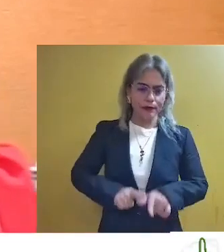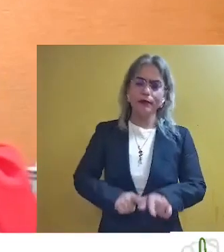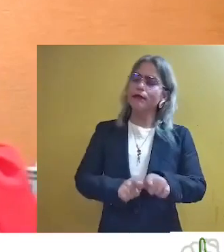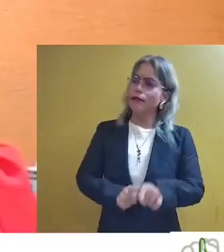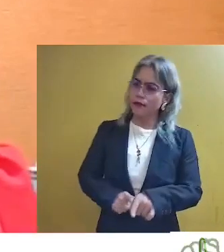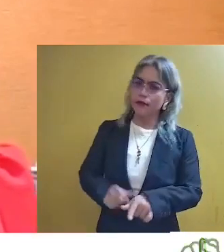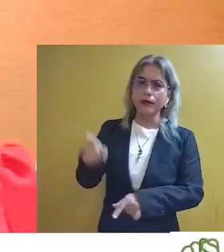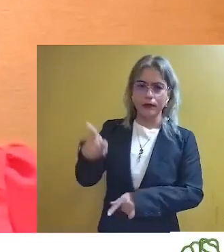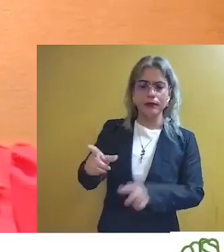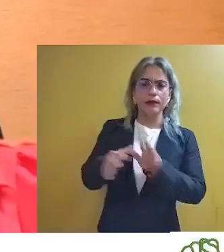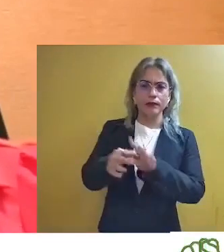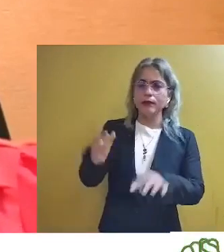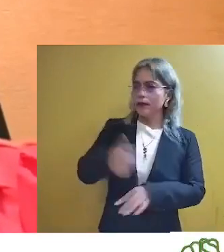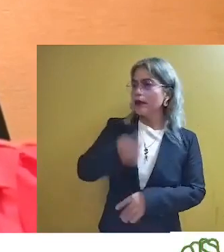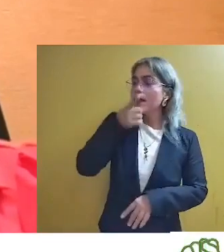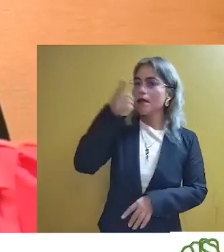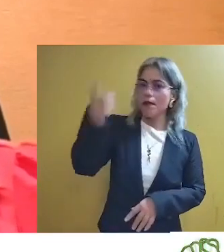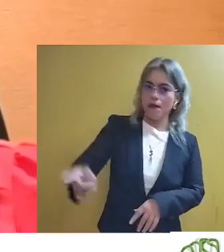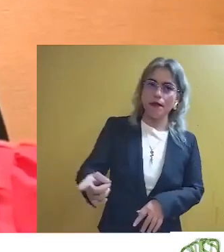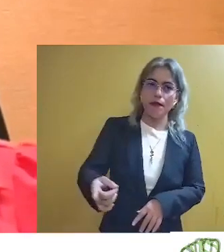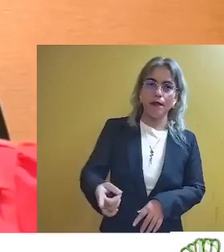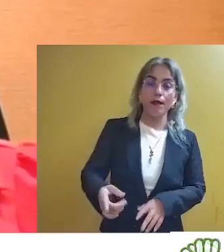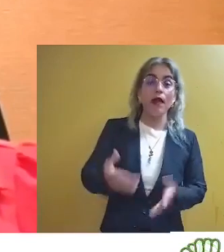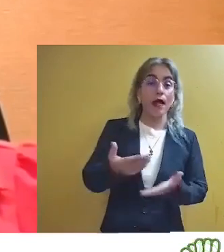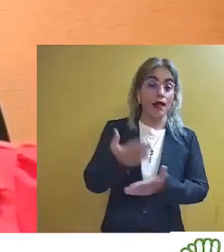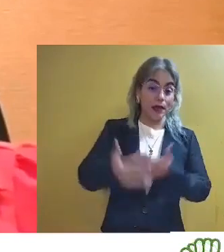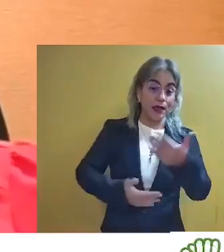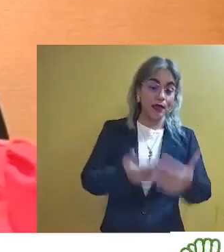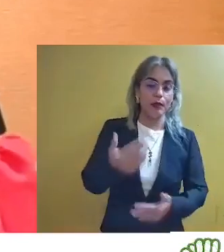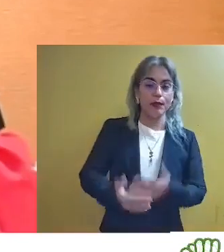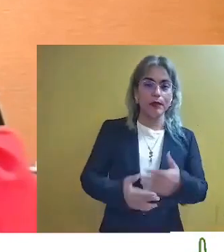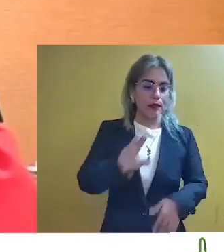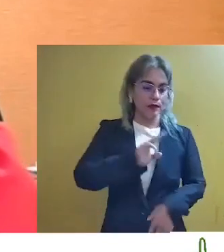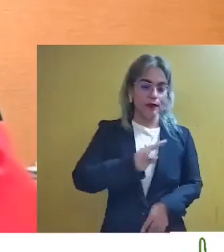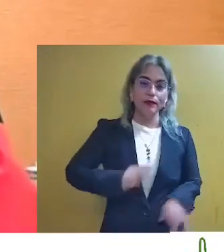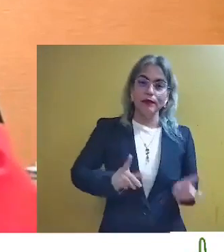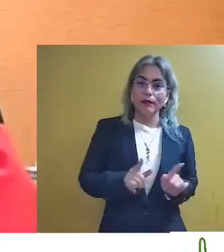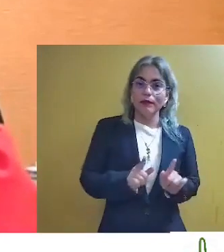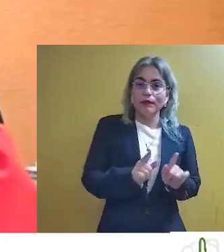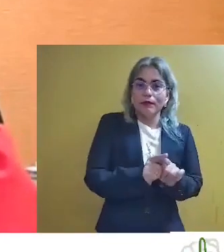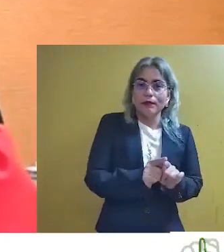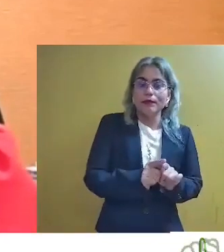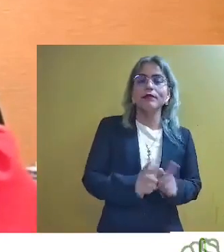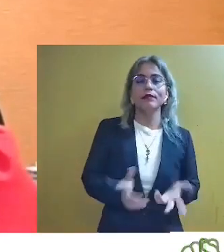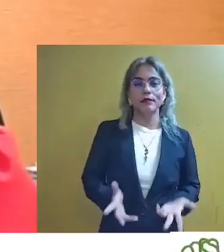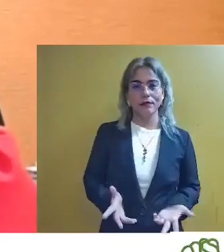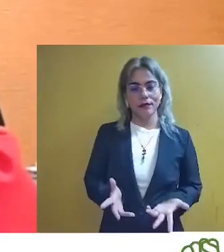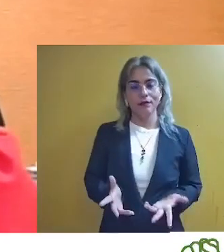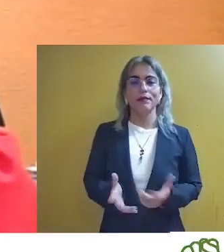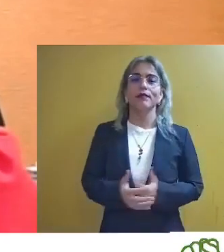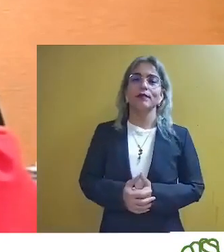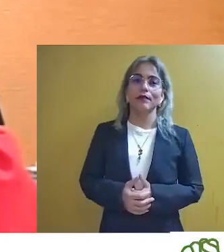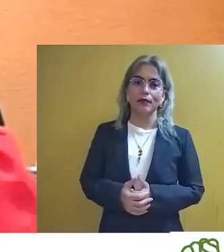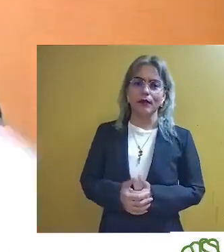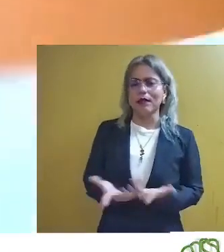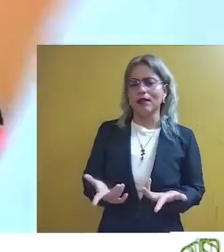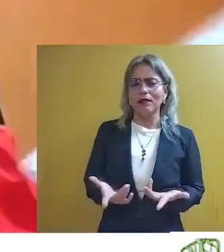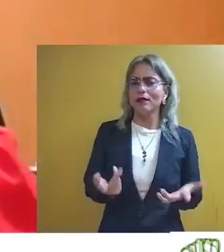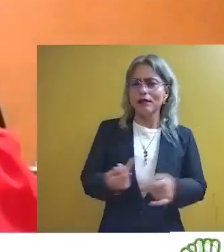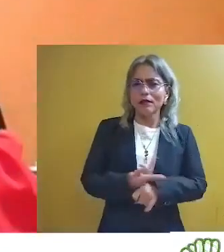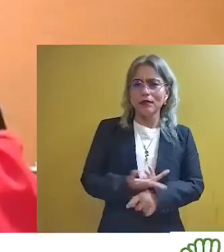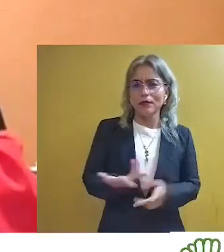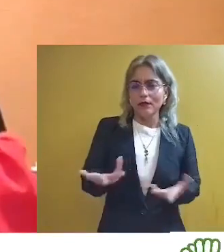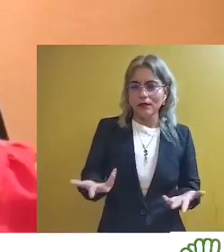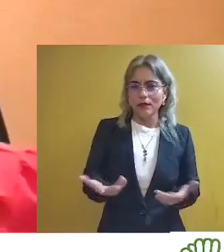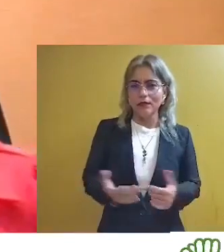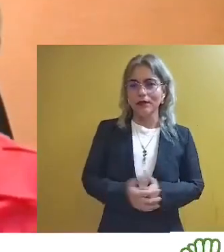variado sustancialmente el derecho que motivó la acción de la demanda y que por tanto se genera una imposibilidad jurídica.